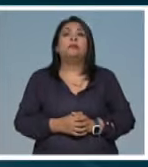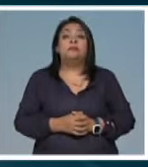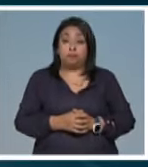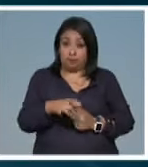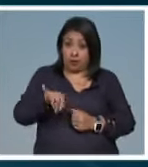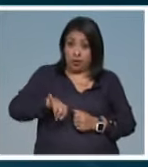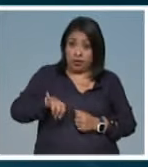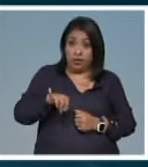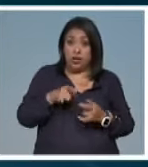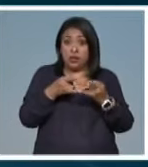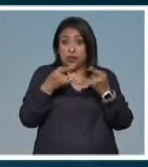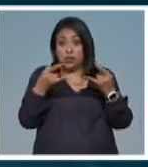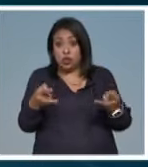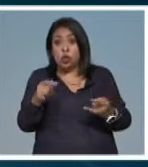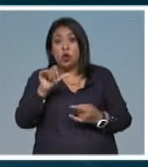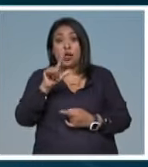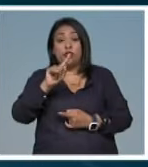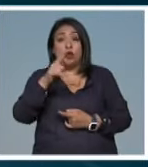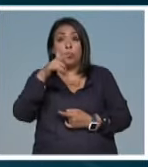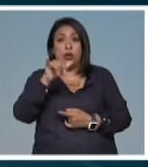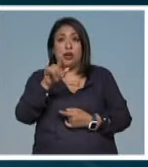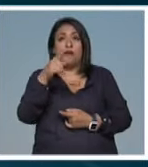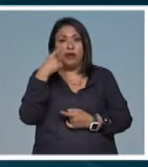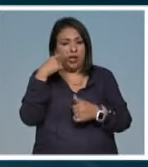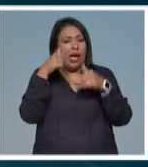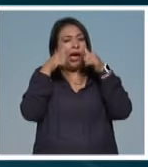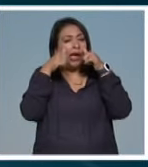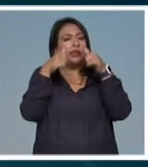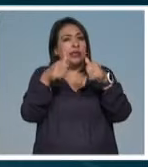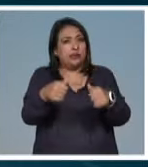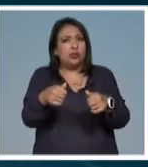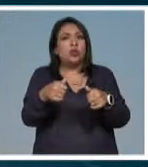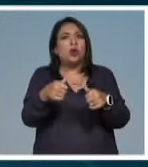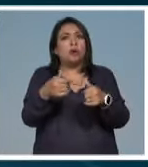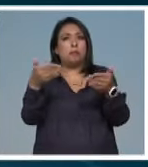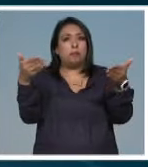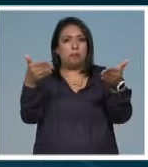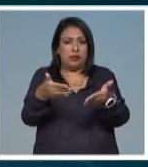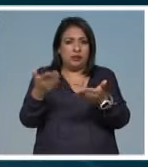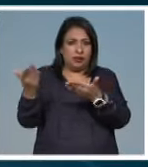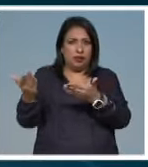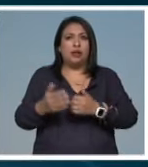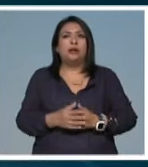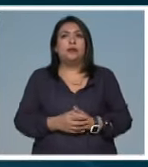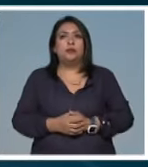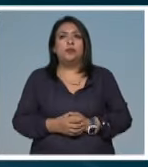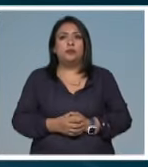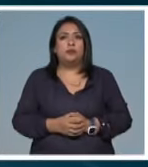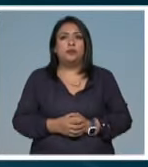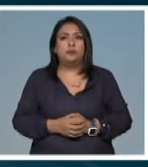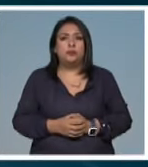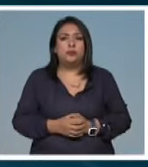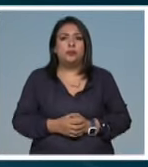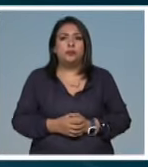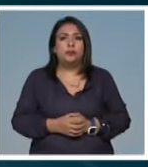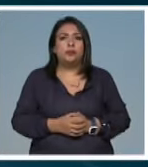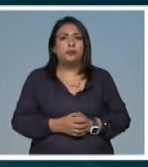¿Les interesa la historia y la antropología? Bueno, pues pongan mucha atención a lo que les presentamos enseguida.